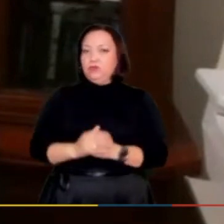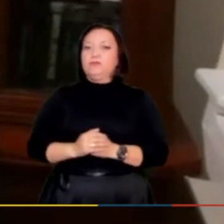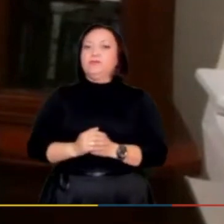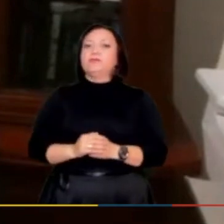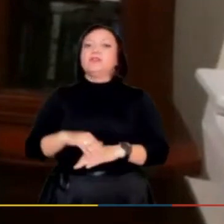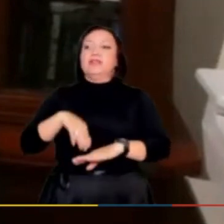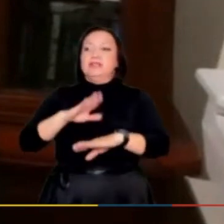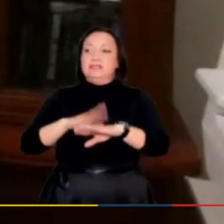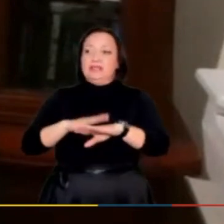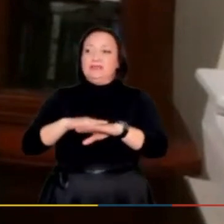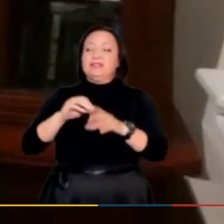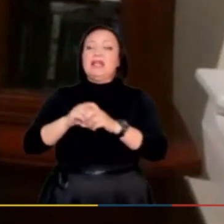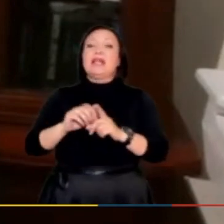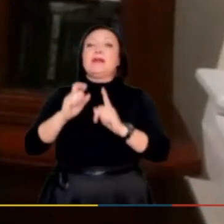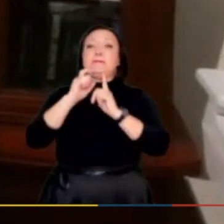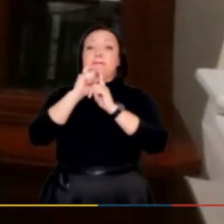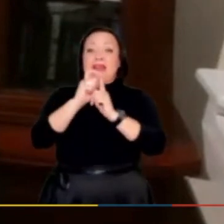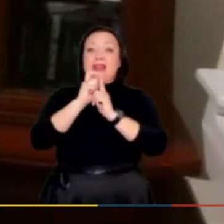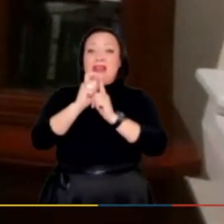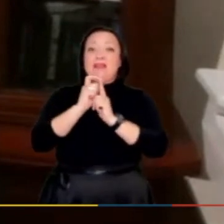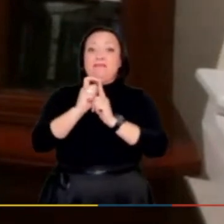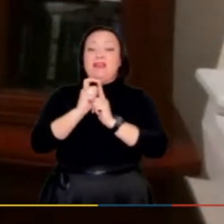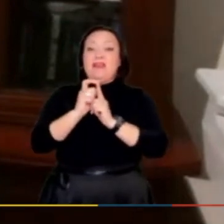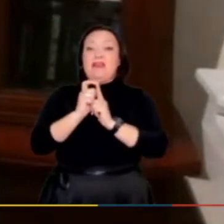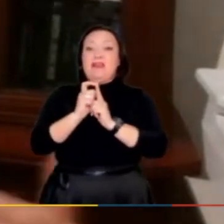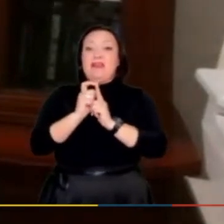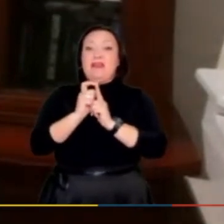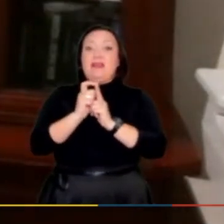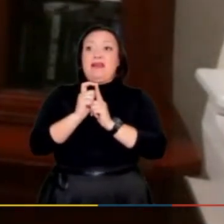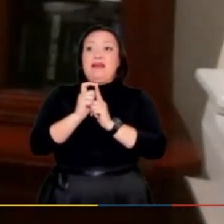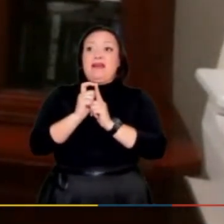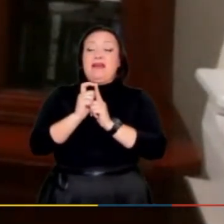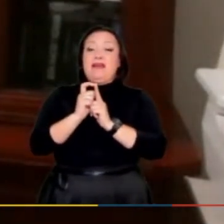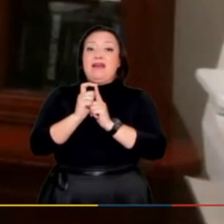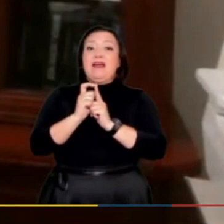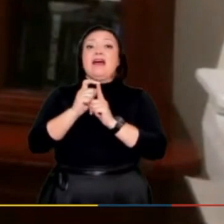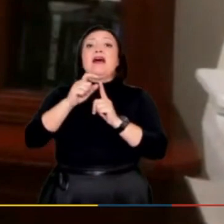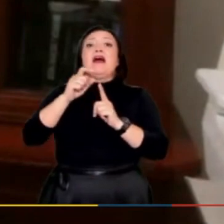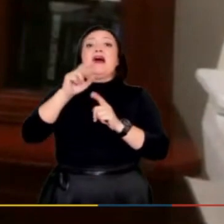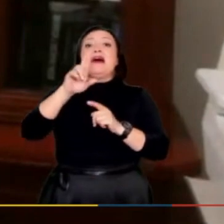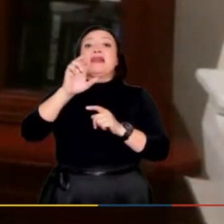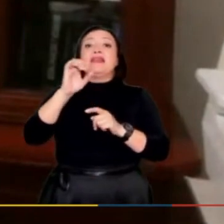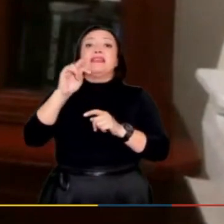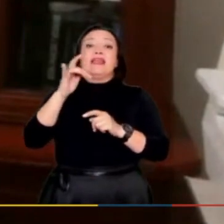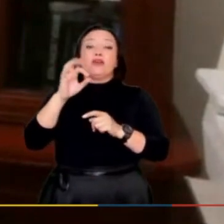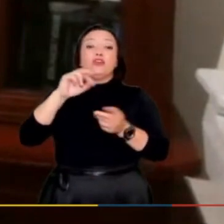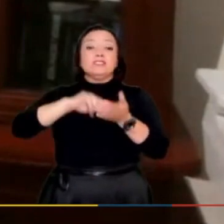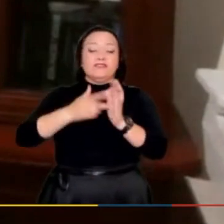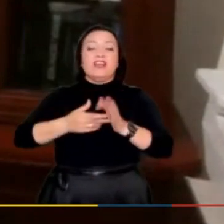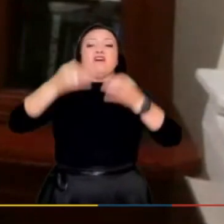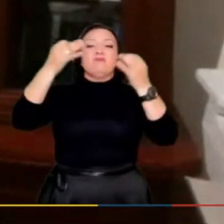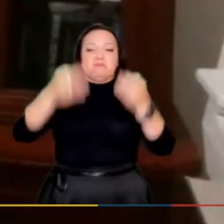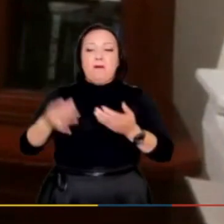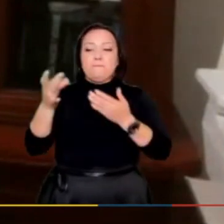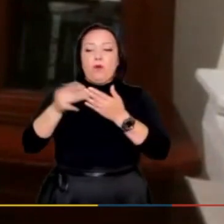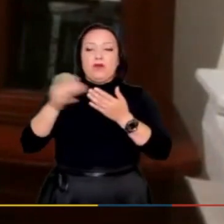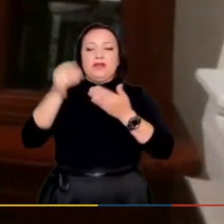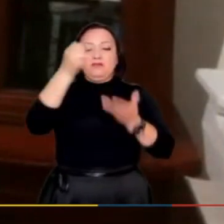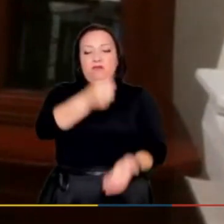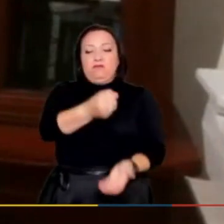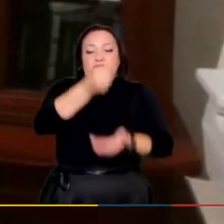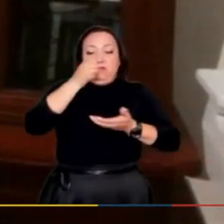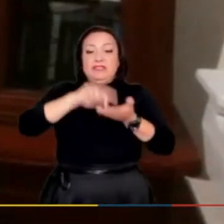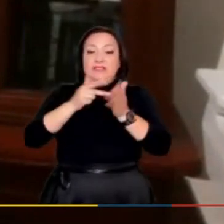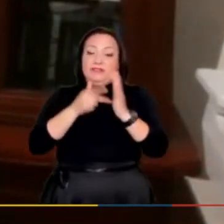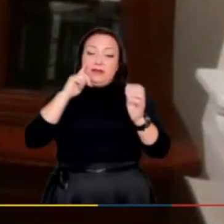se advierte que el término reintegro en materia cambiaria se refiere precisamente a que se haga efectiva la monetización, que no era un desistimiento por